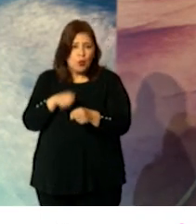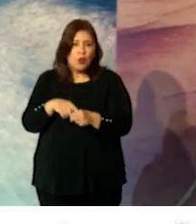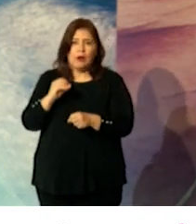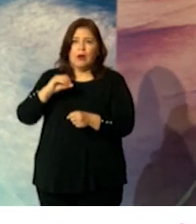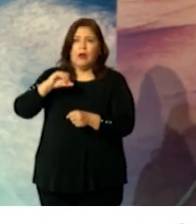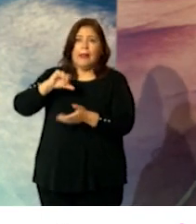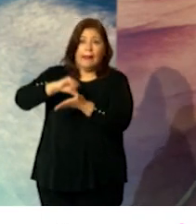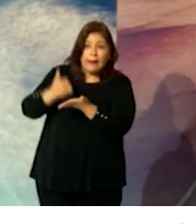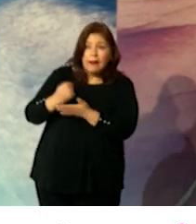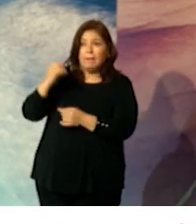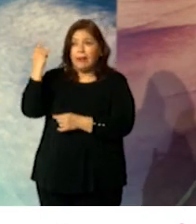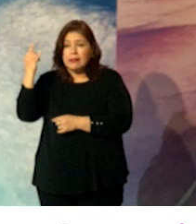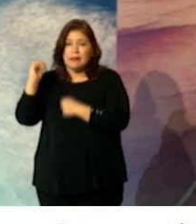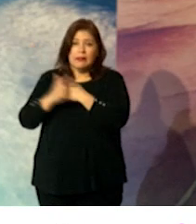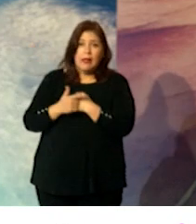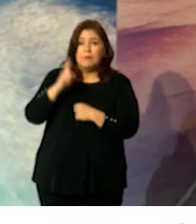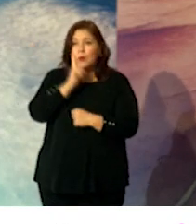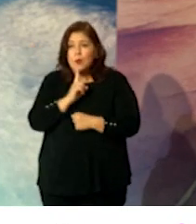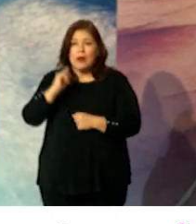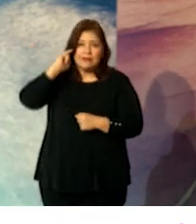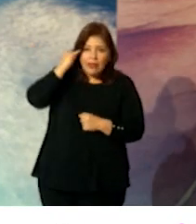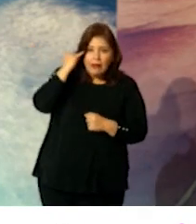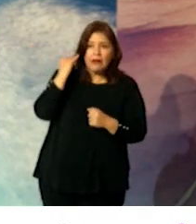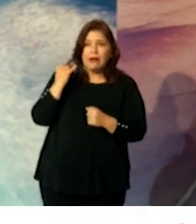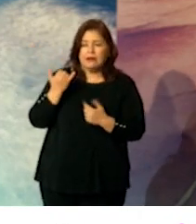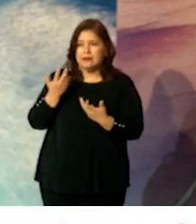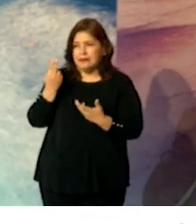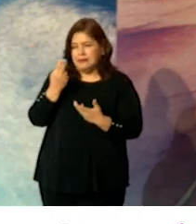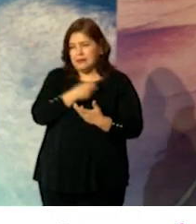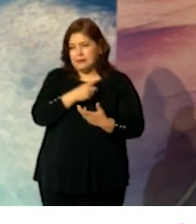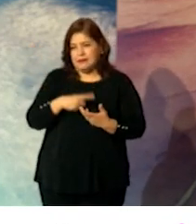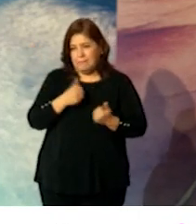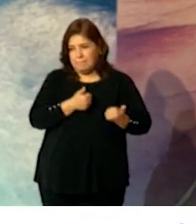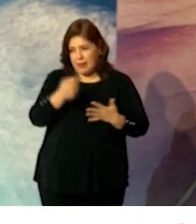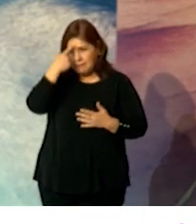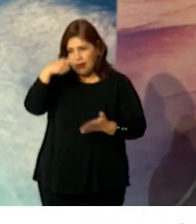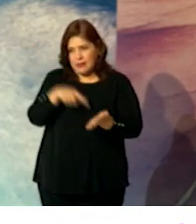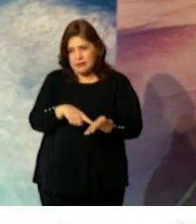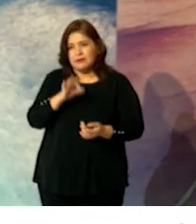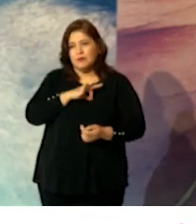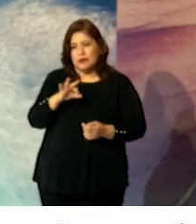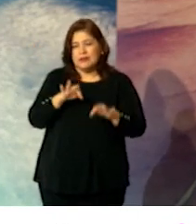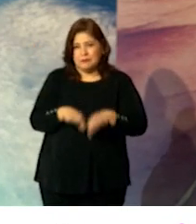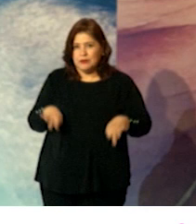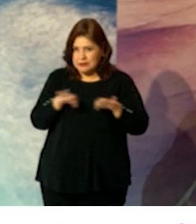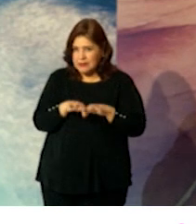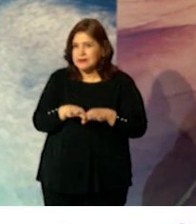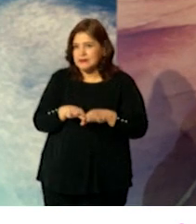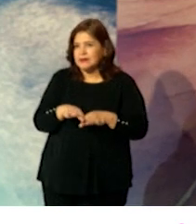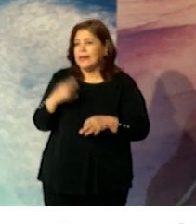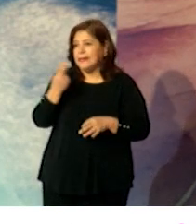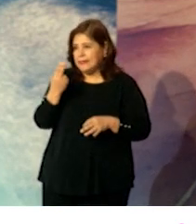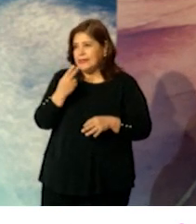estatura, por ser mujer, por ser indígena. Entonces también para que se lo lleven, para que tengan este cuestionamiento y que realmente se puedan hacer